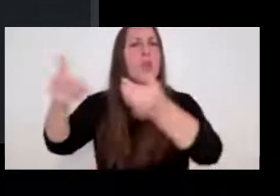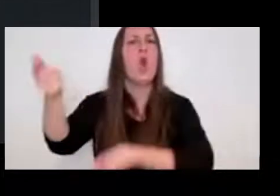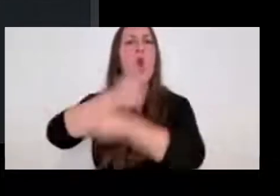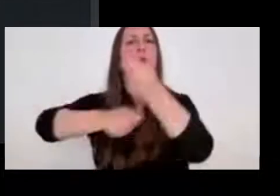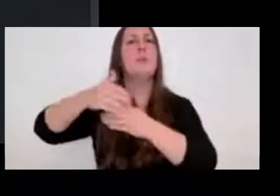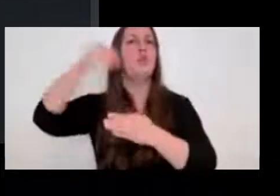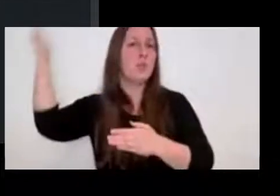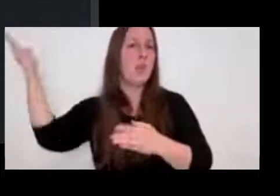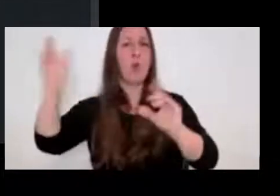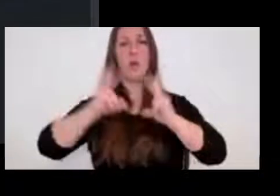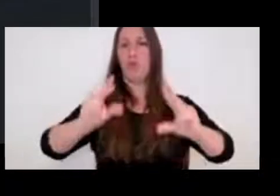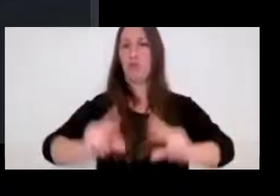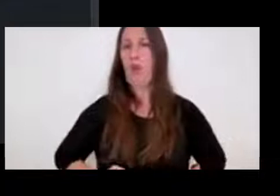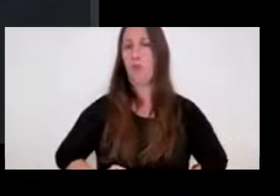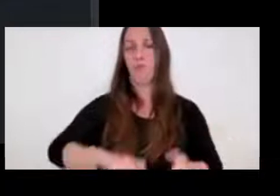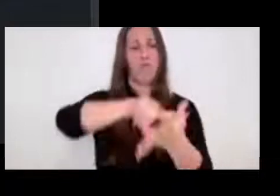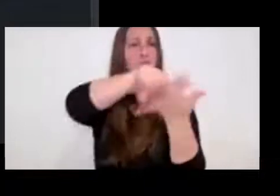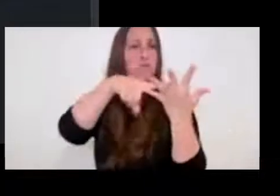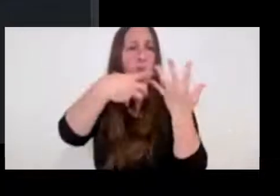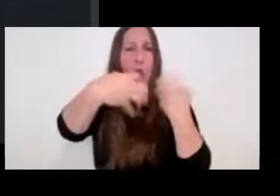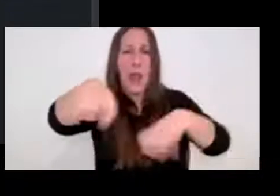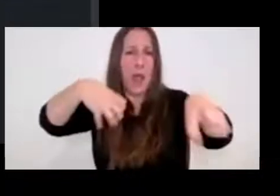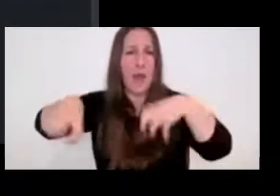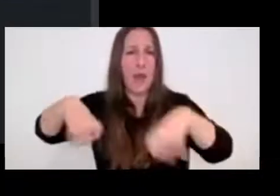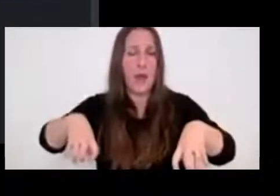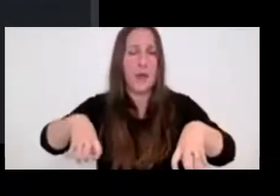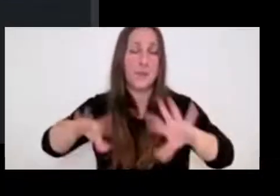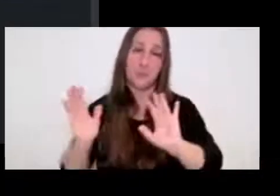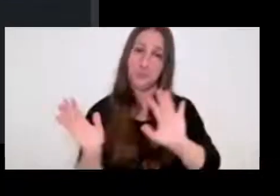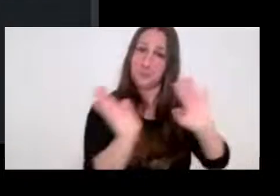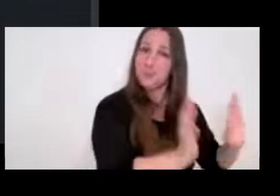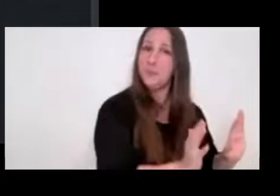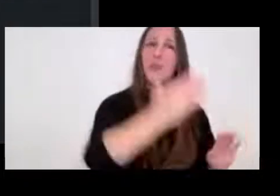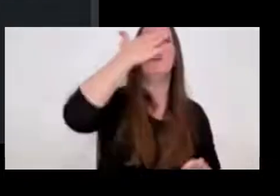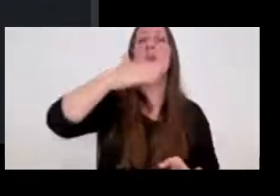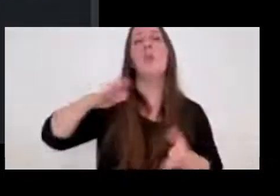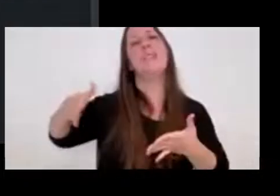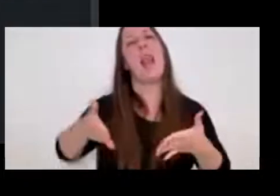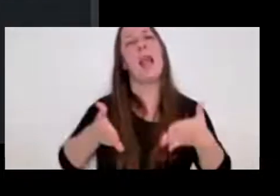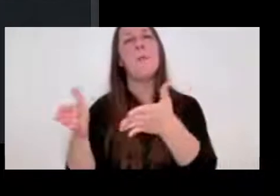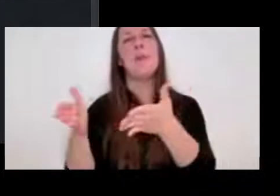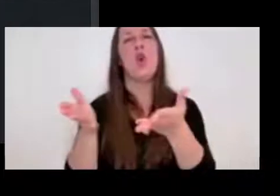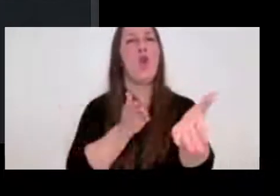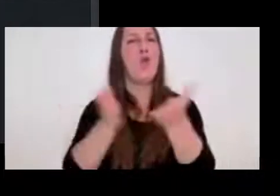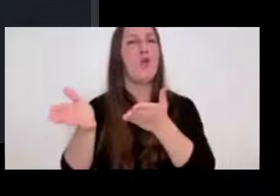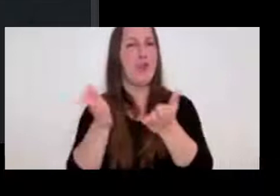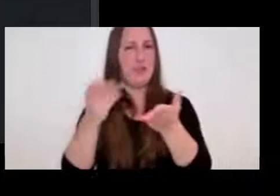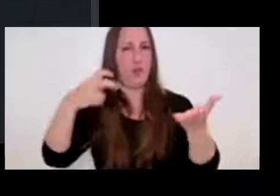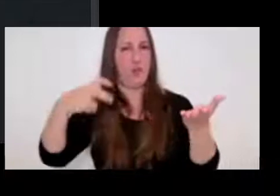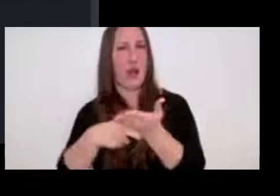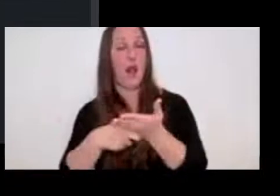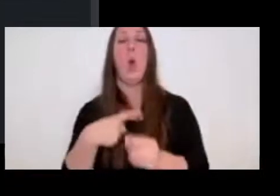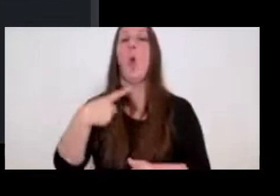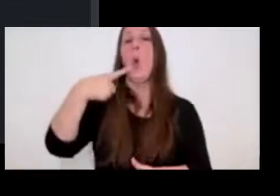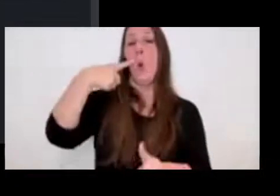humanos. Y por último, después está el camino de los beneficios fiscales, que son las ventajas y beneficios, y ahí sí